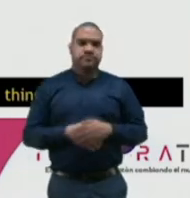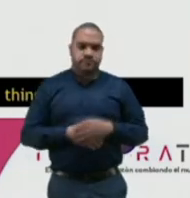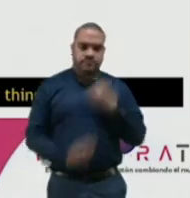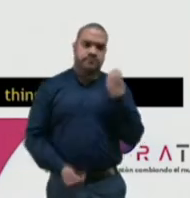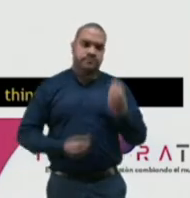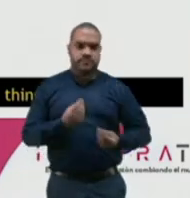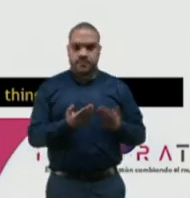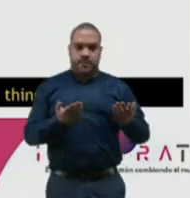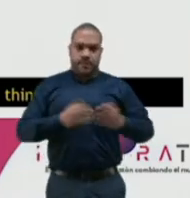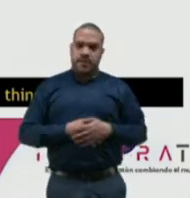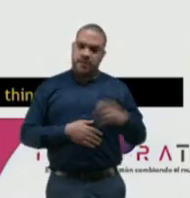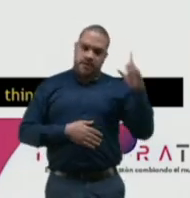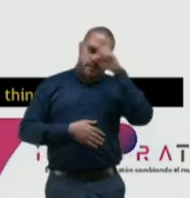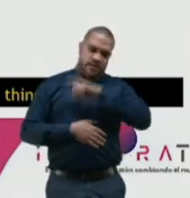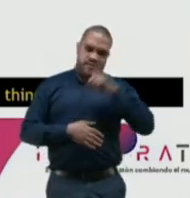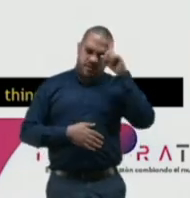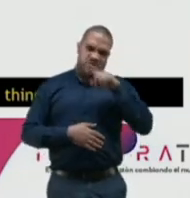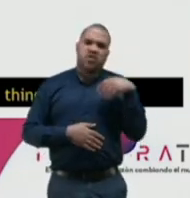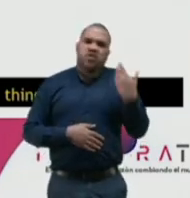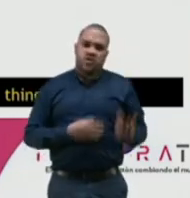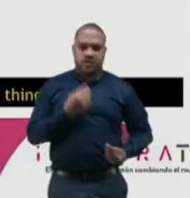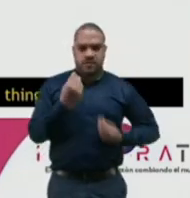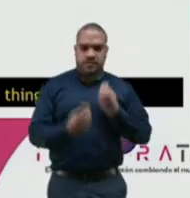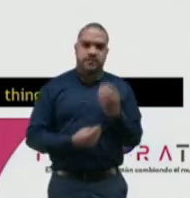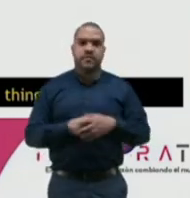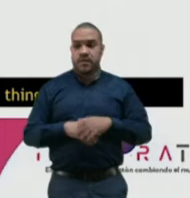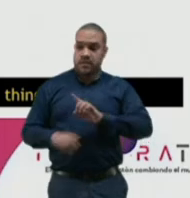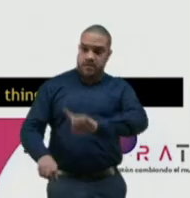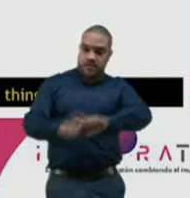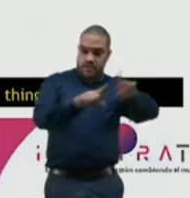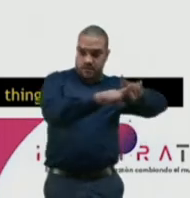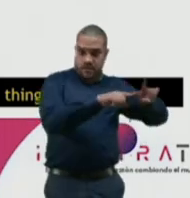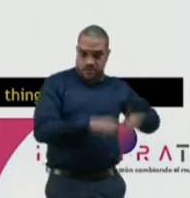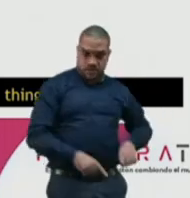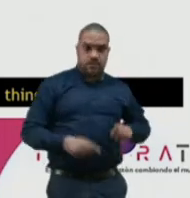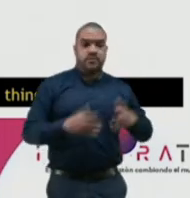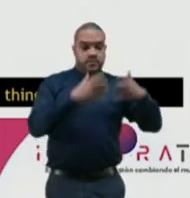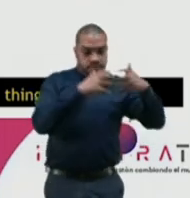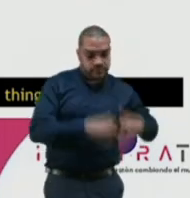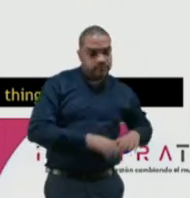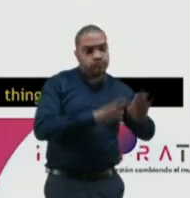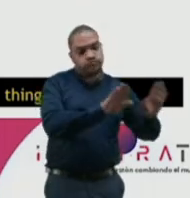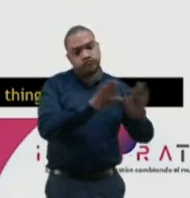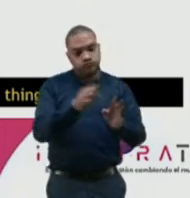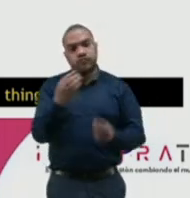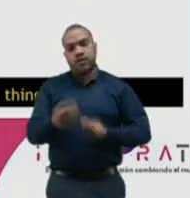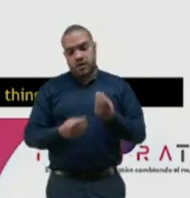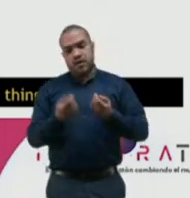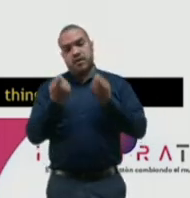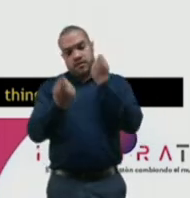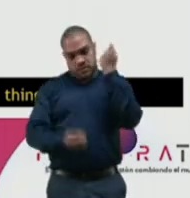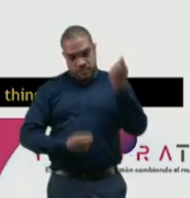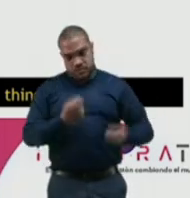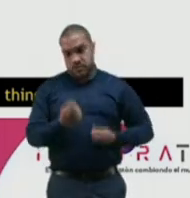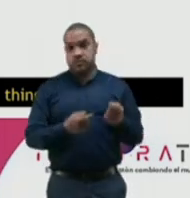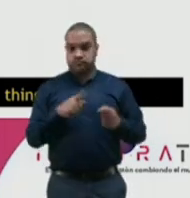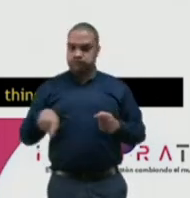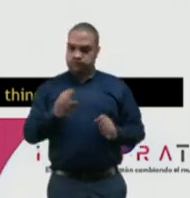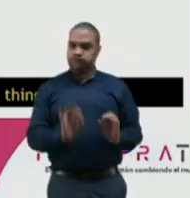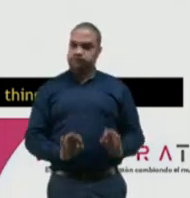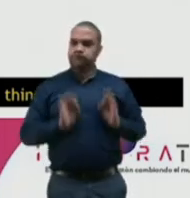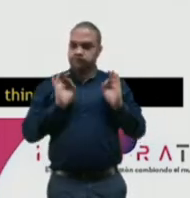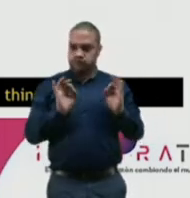y tenemos que pensarlo de esta forma. Las compañías que han pensado en la entrada al mercado tienen que ser exitosas.